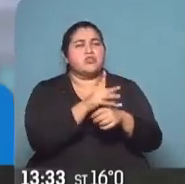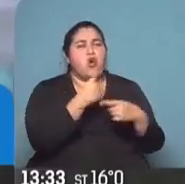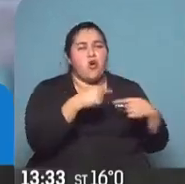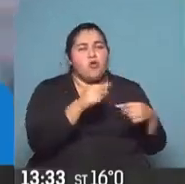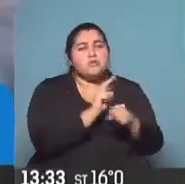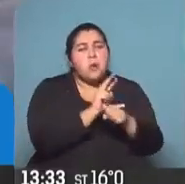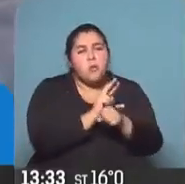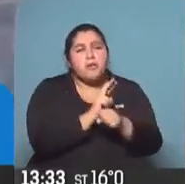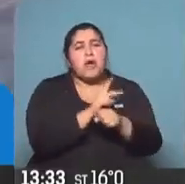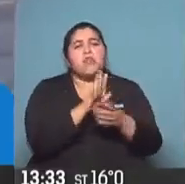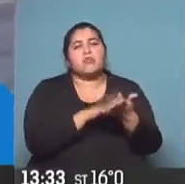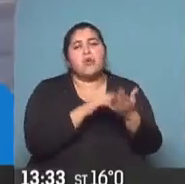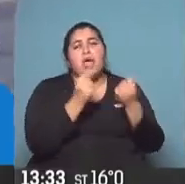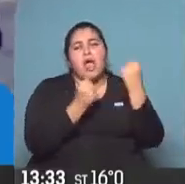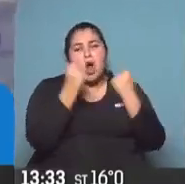con la economía